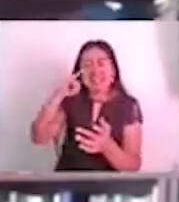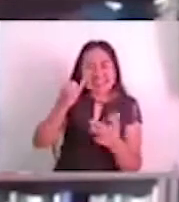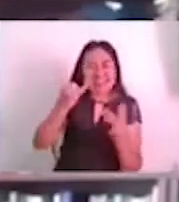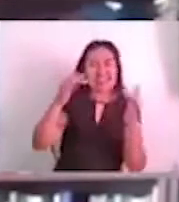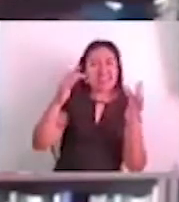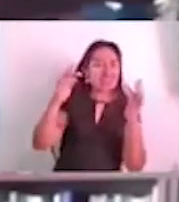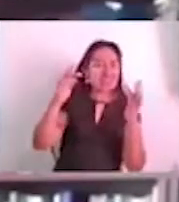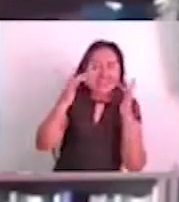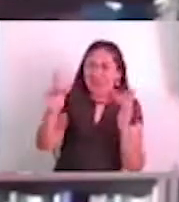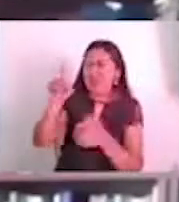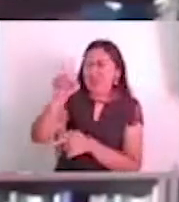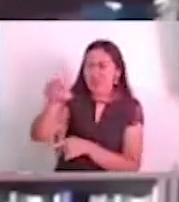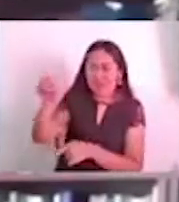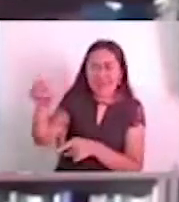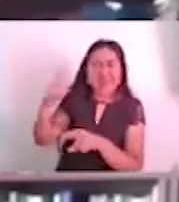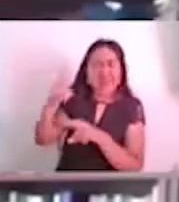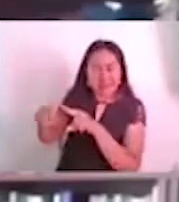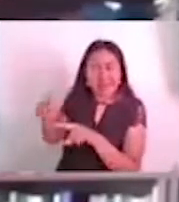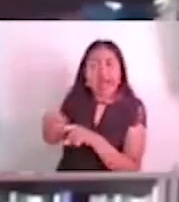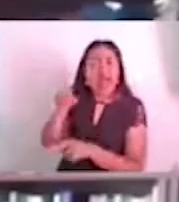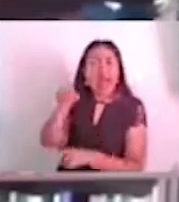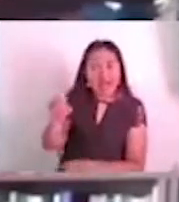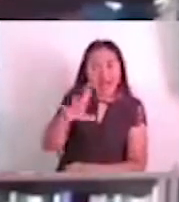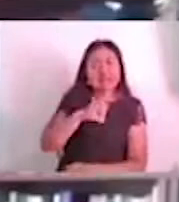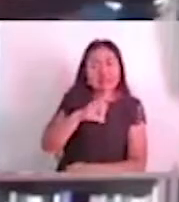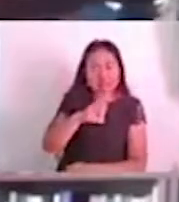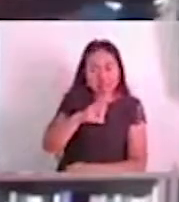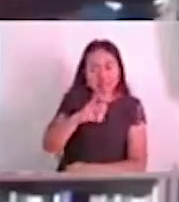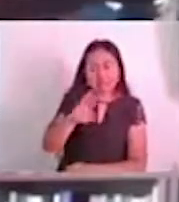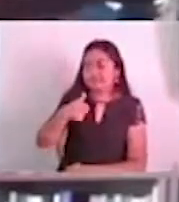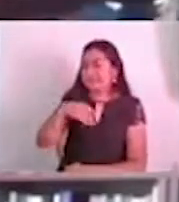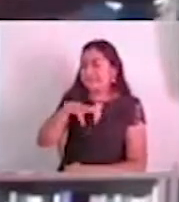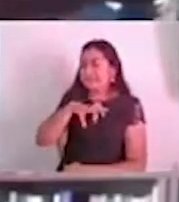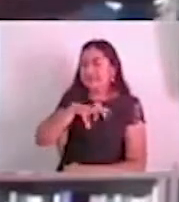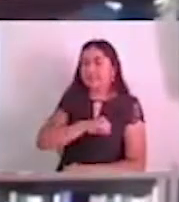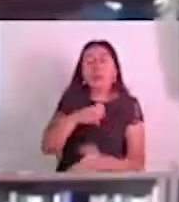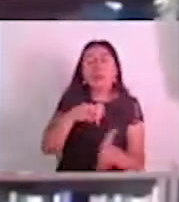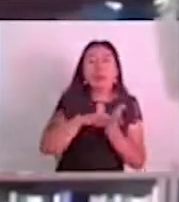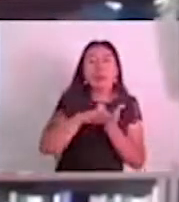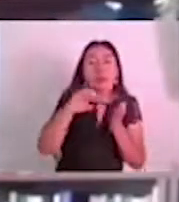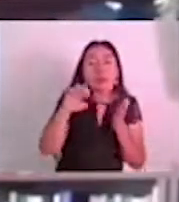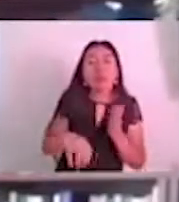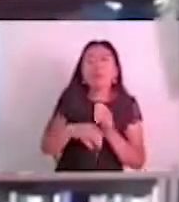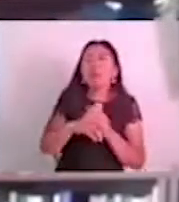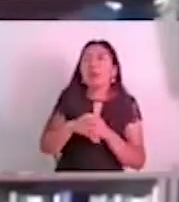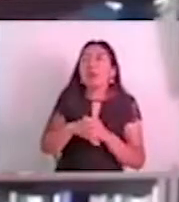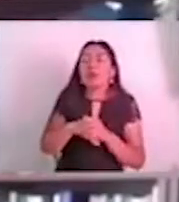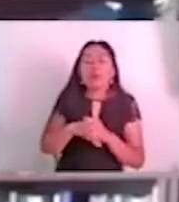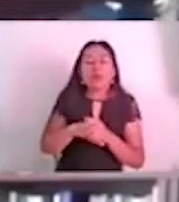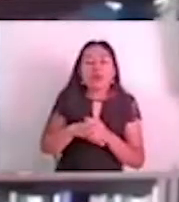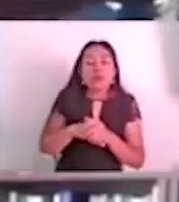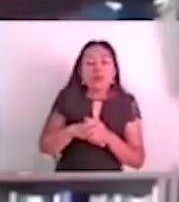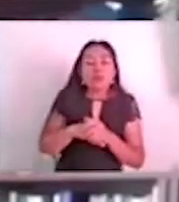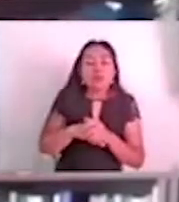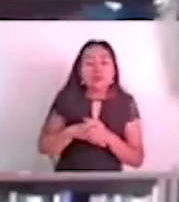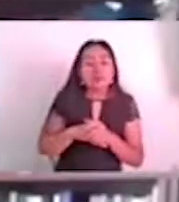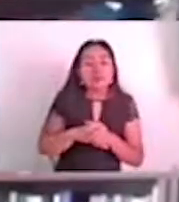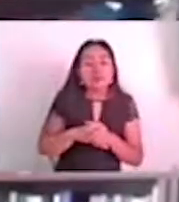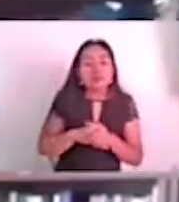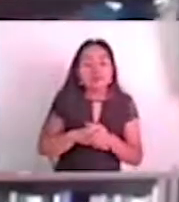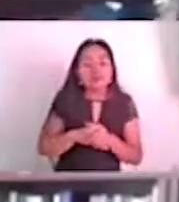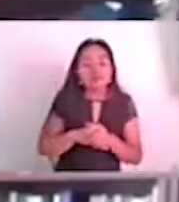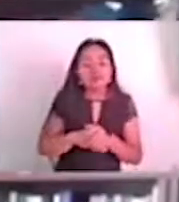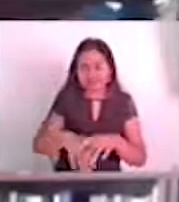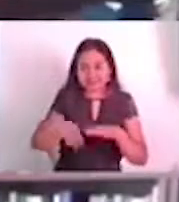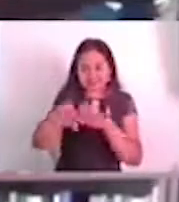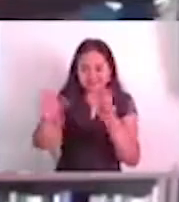indígenas. Y a mí me encanta, por ejemplo, en donde se ve que de los sepulcros están saliendo para el